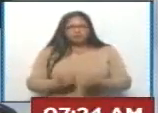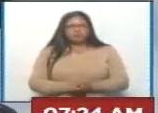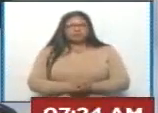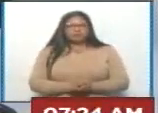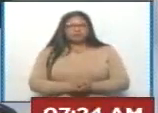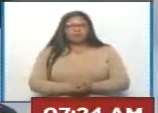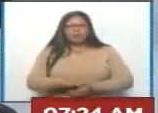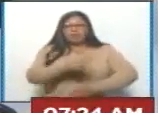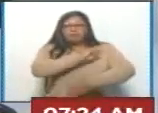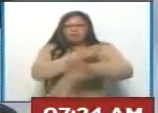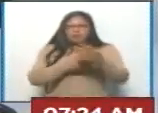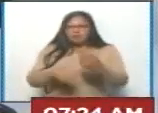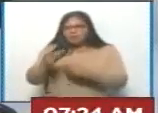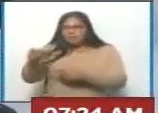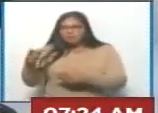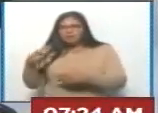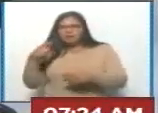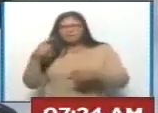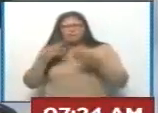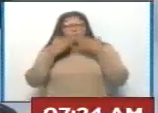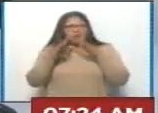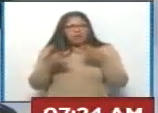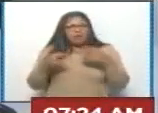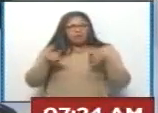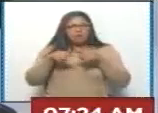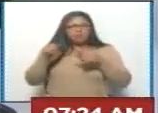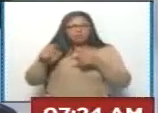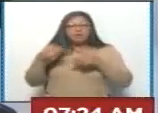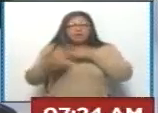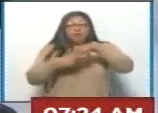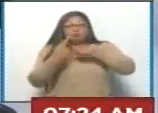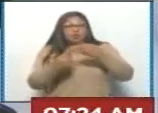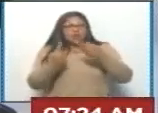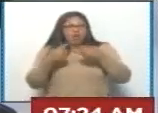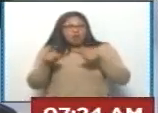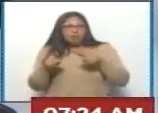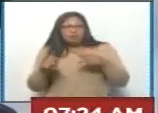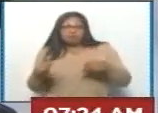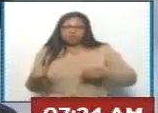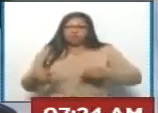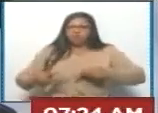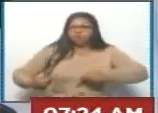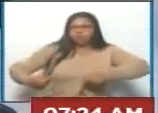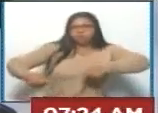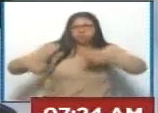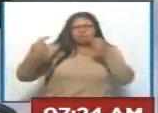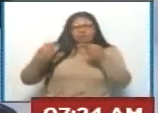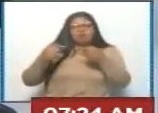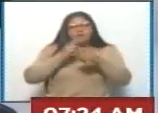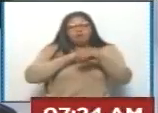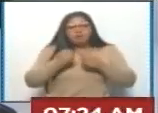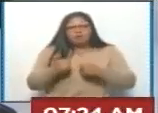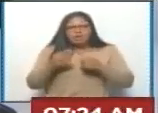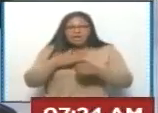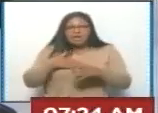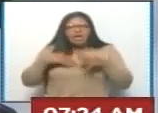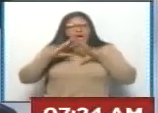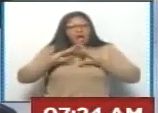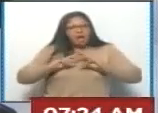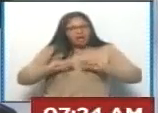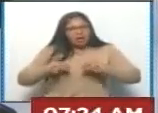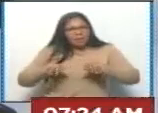fuerzas populares, fuerzas revolucionarias y ya otras fuerzas de derecha que trataban de apaciguar eso